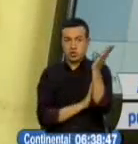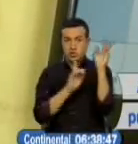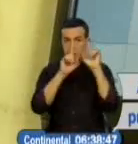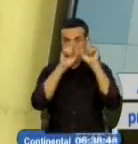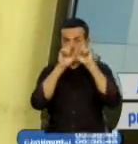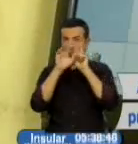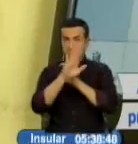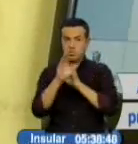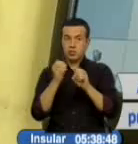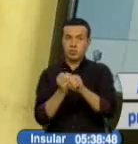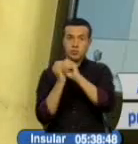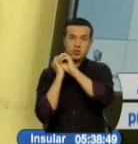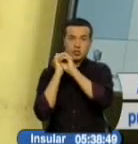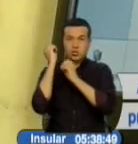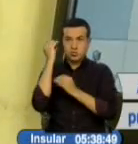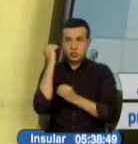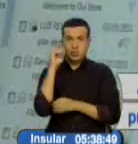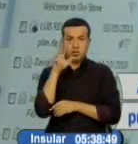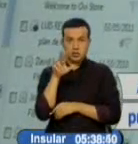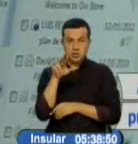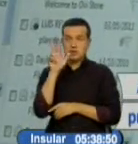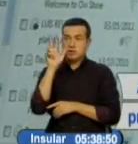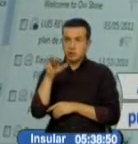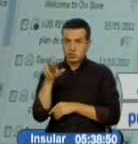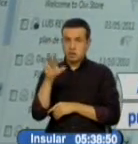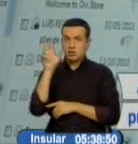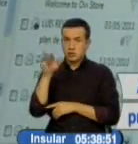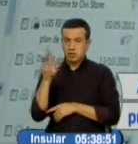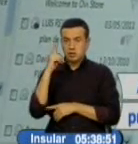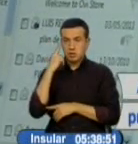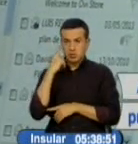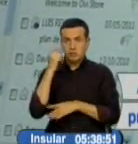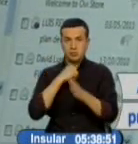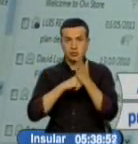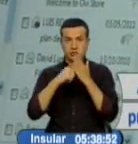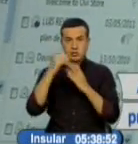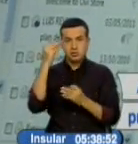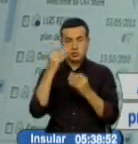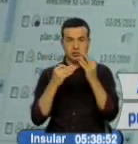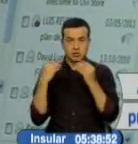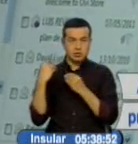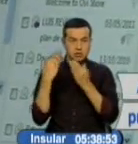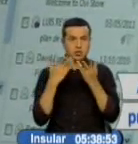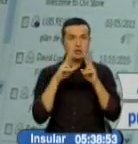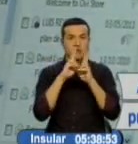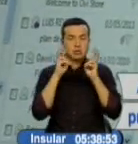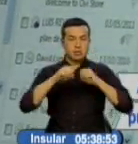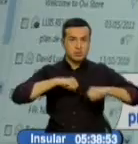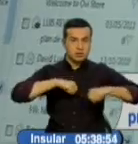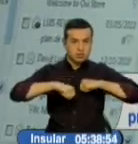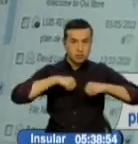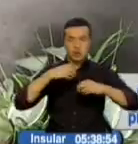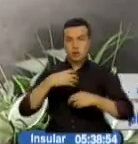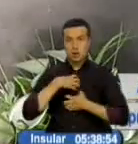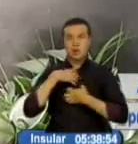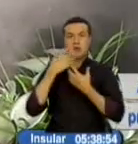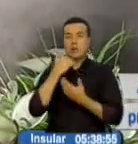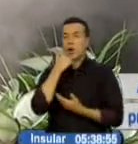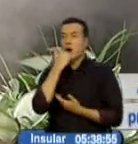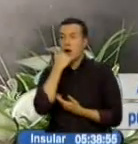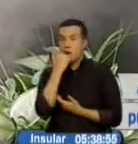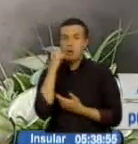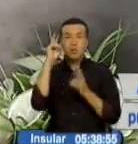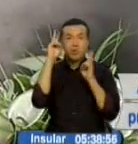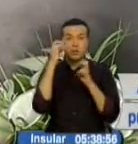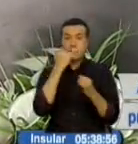la obligación de elaborar un informe trimestral, el cual será presentado al Ministerio de Justicia respecto a la gestión de reclamos o reportes de